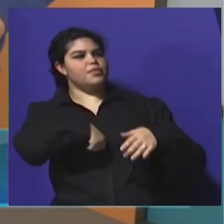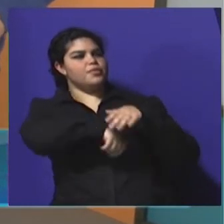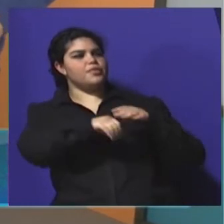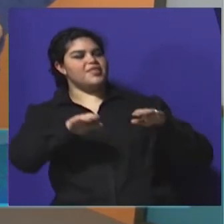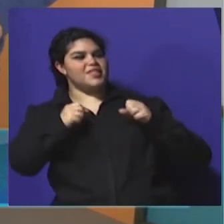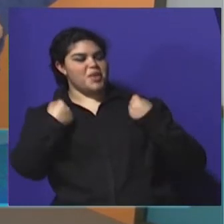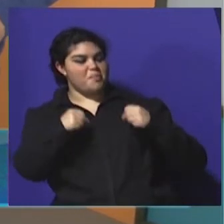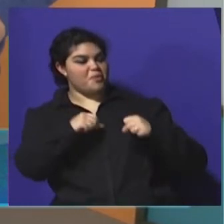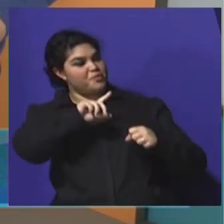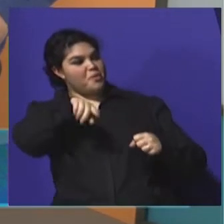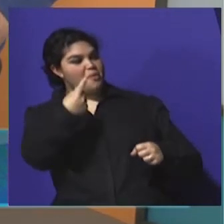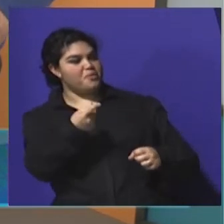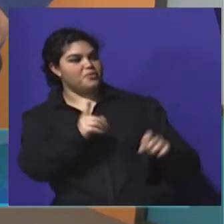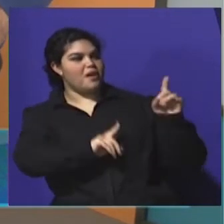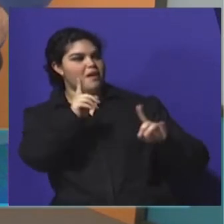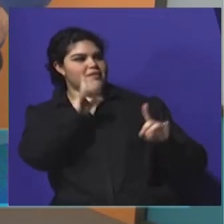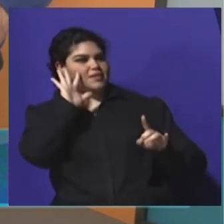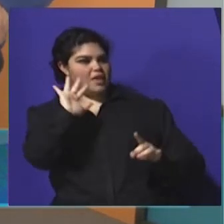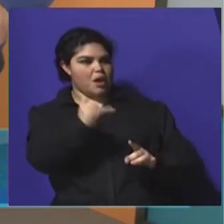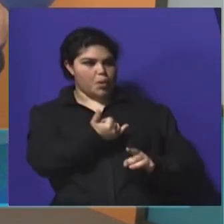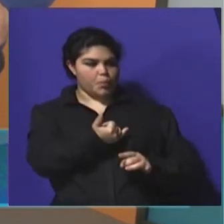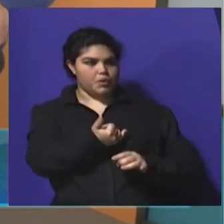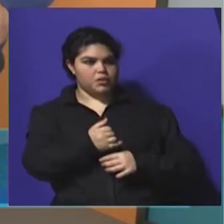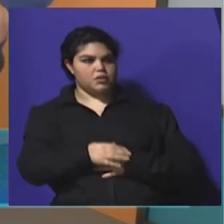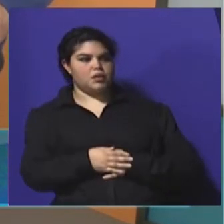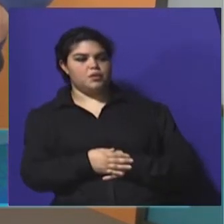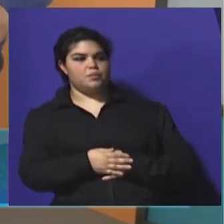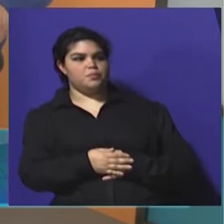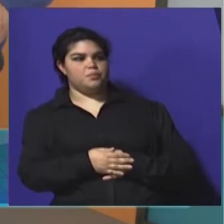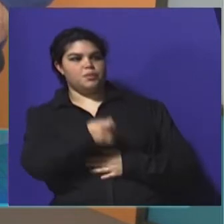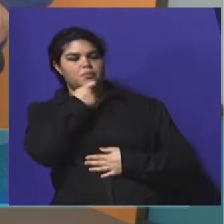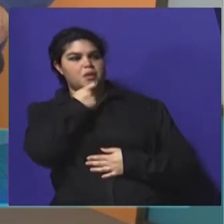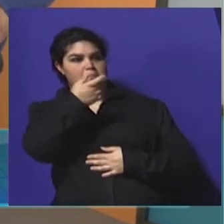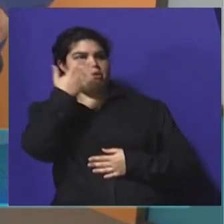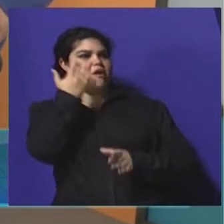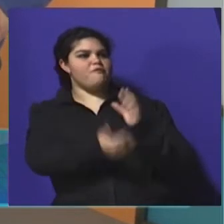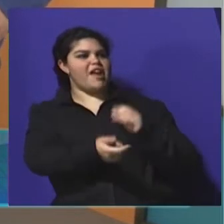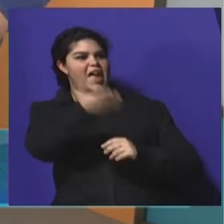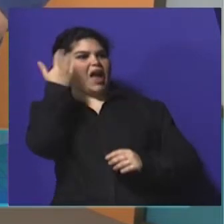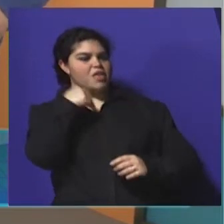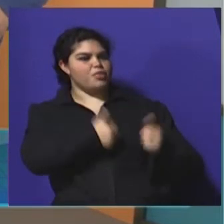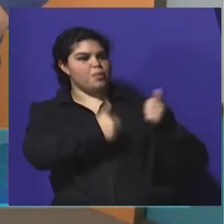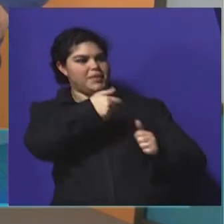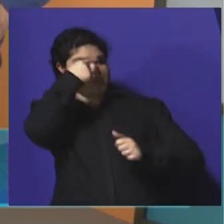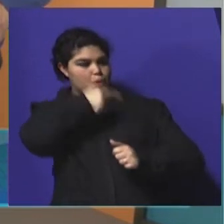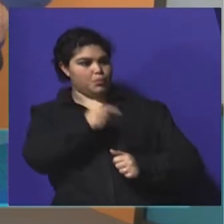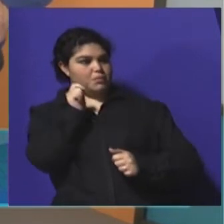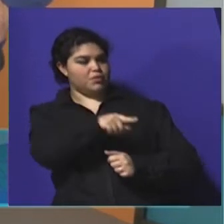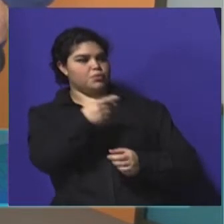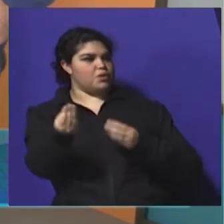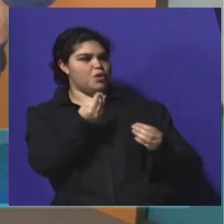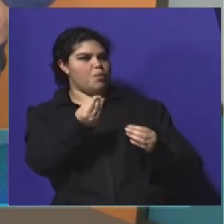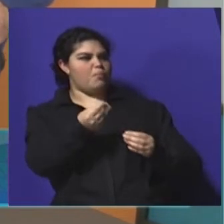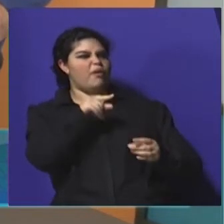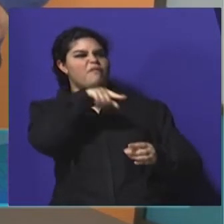bueno está ahí uno se da cuenta más o menos y mencionamos un error que tuviste una última competencia donde que te pasó que es un error